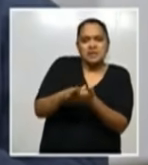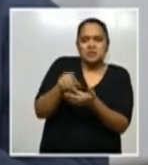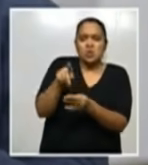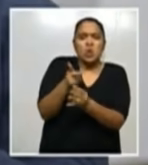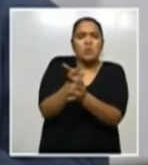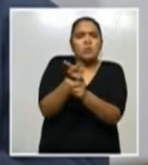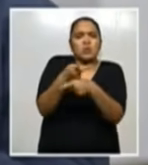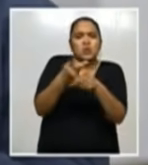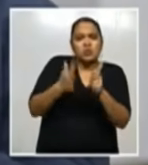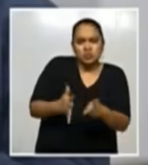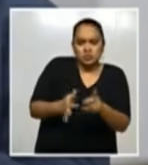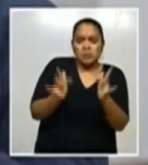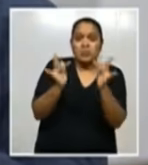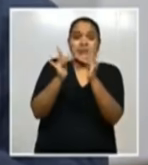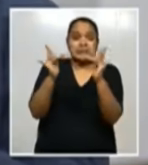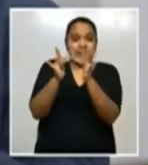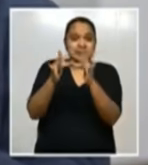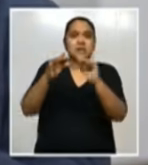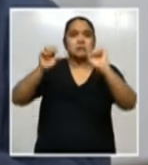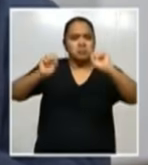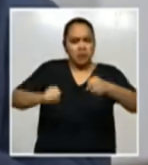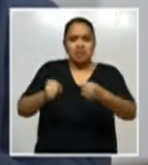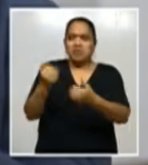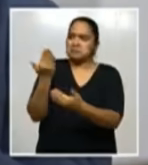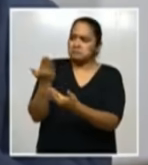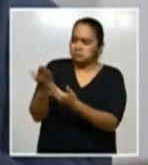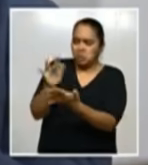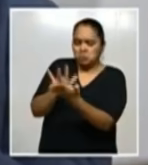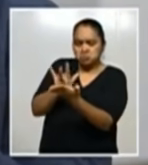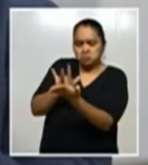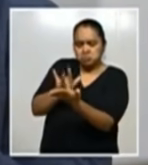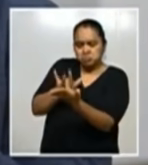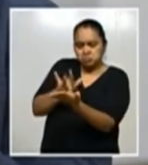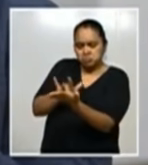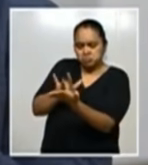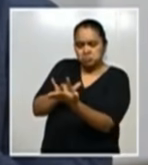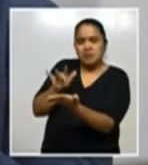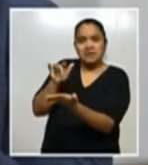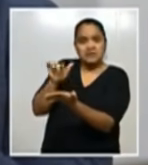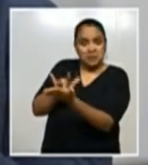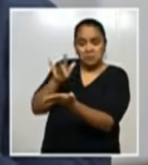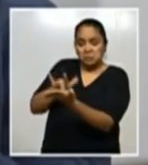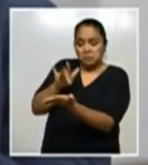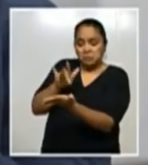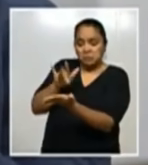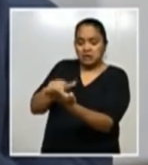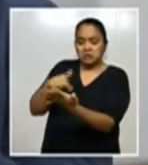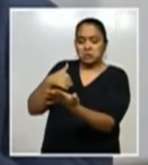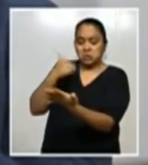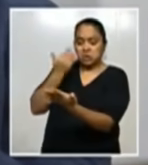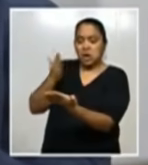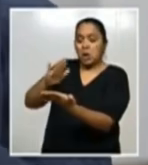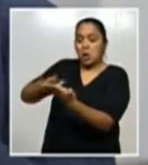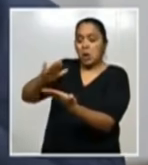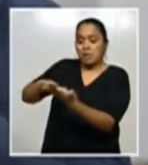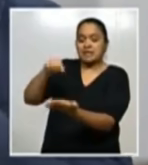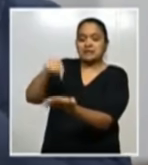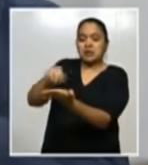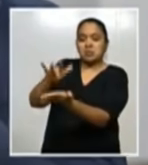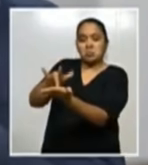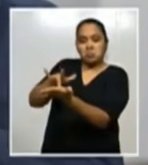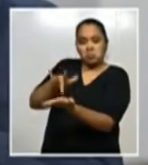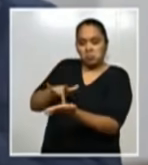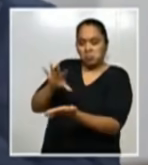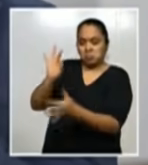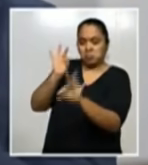manera virtual, por internet. Todas las empresas que se vayan a registrar después de esta pandemia, pues con el